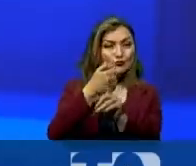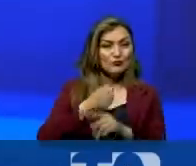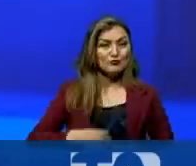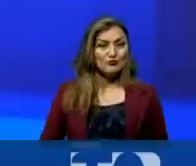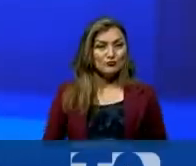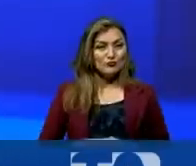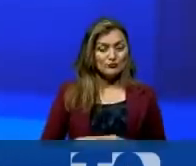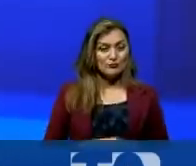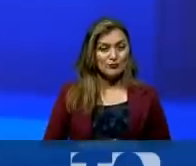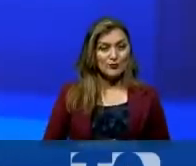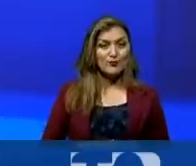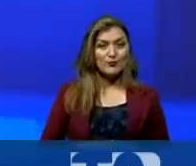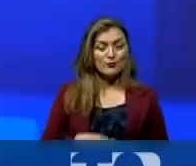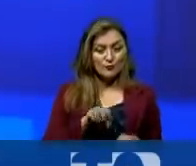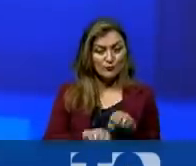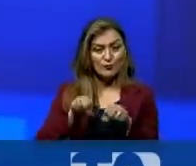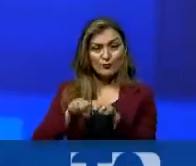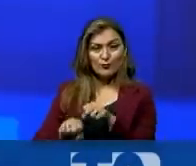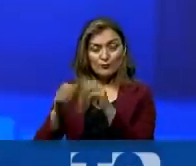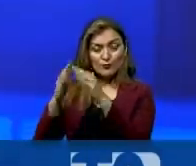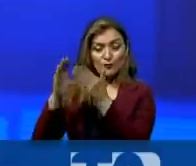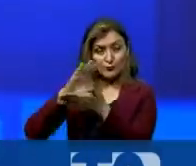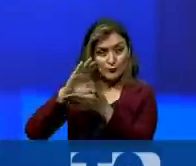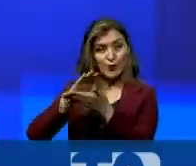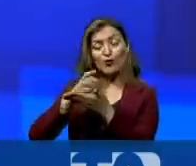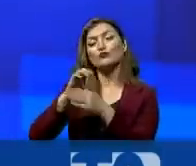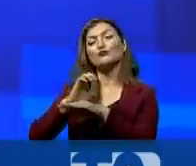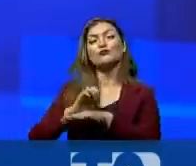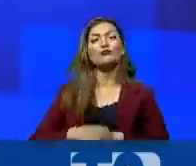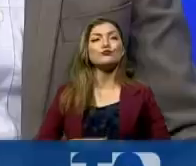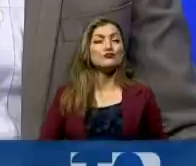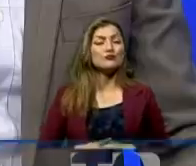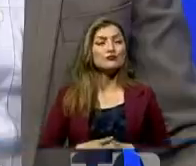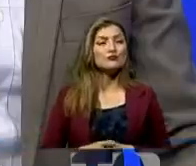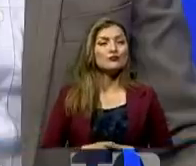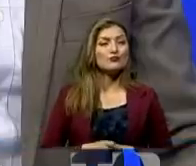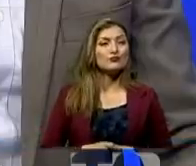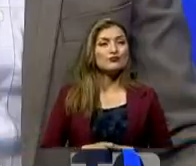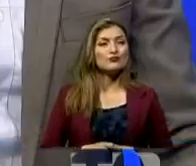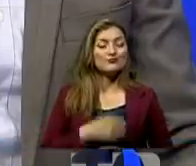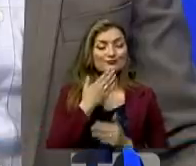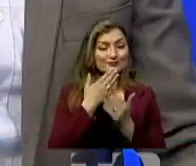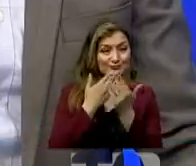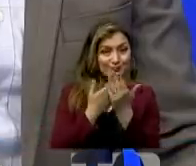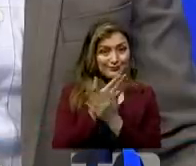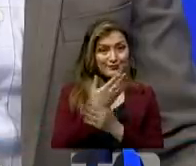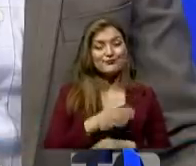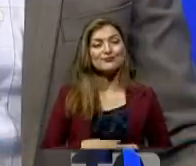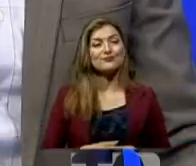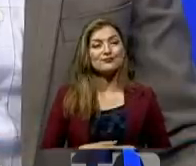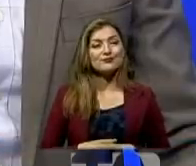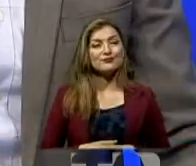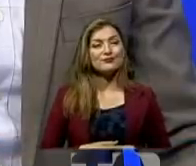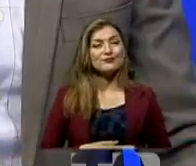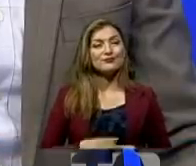escenarios en donde hoy ha habido destrucción de bienes en el país quiero agradecerle su presencia esta mañana aquí en nuestro espacio de